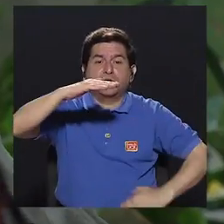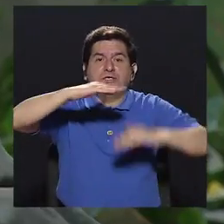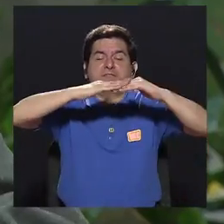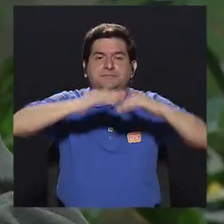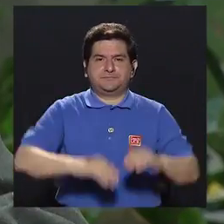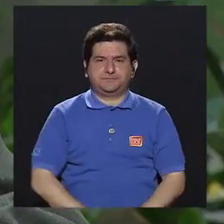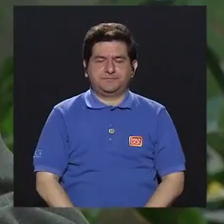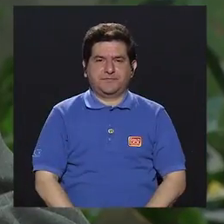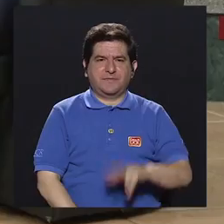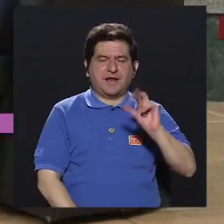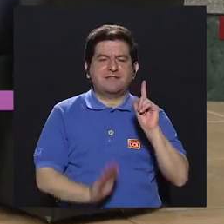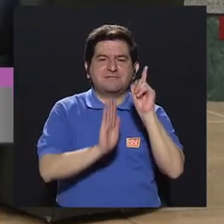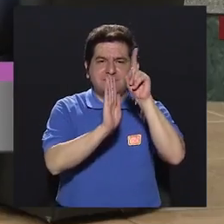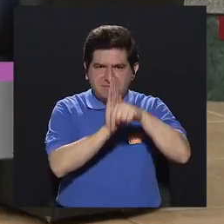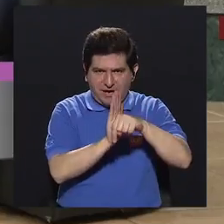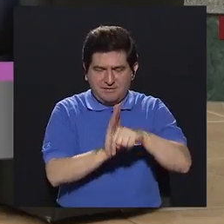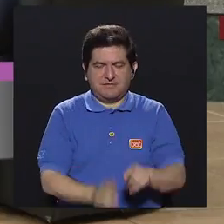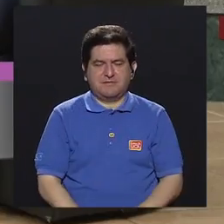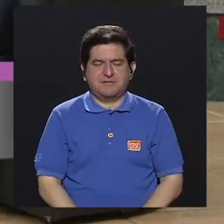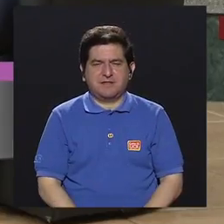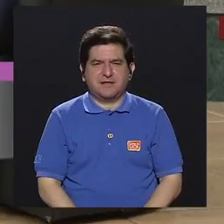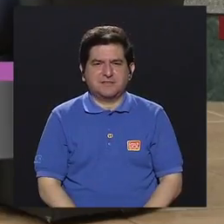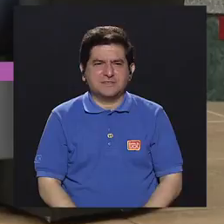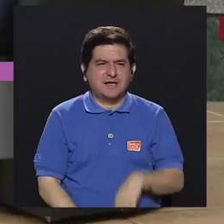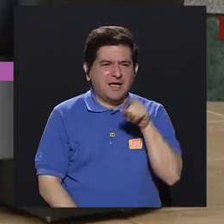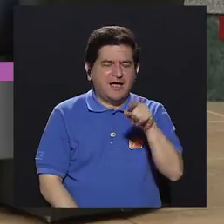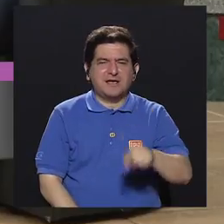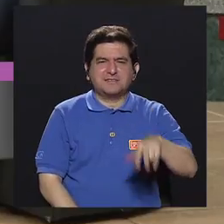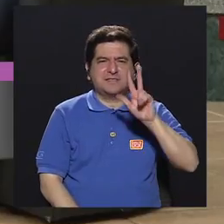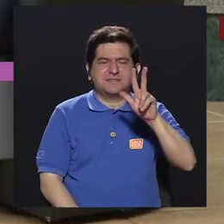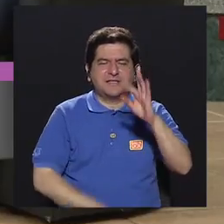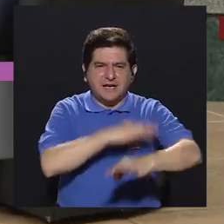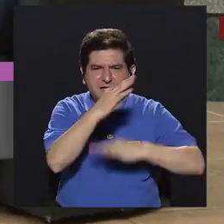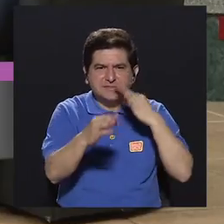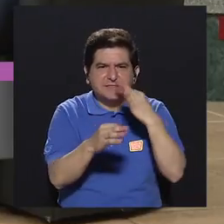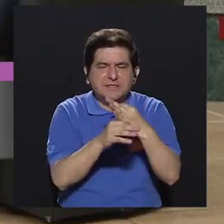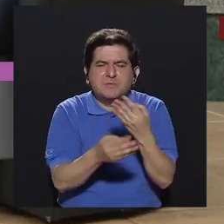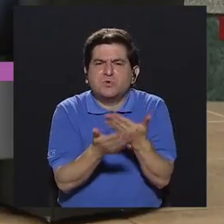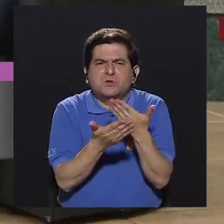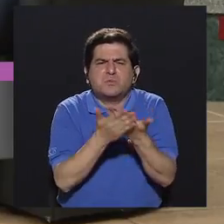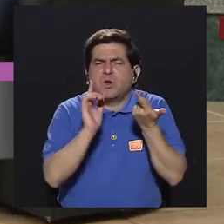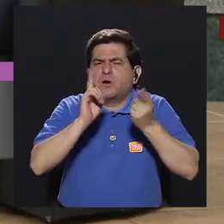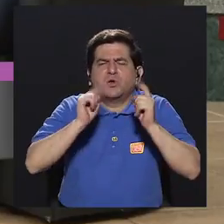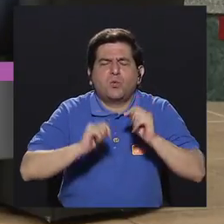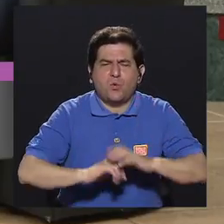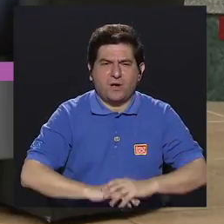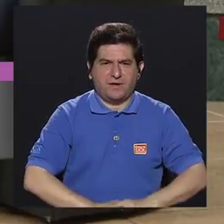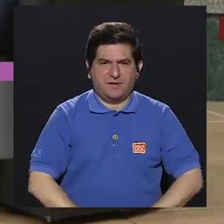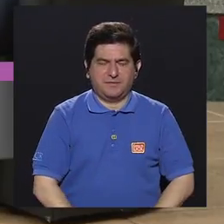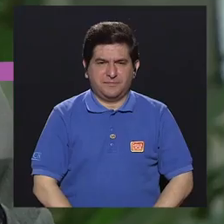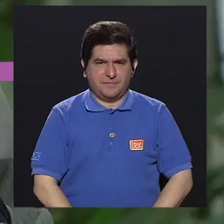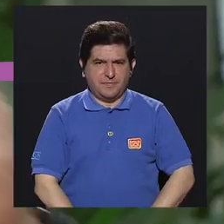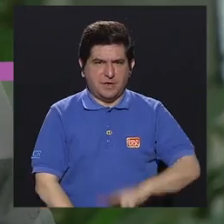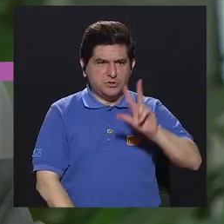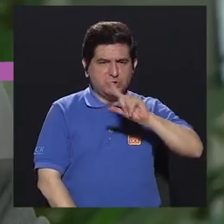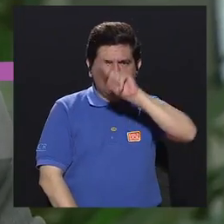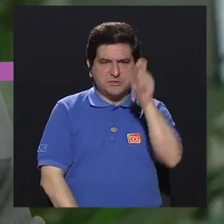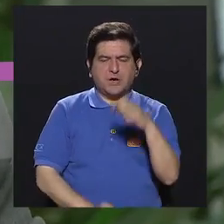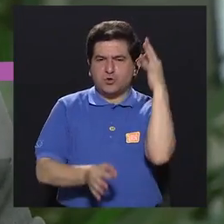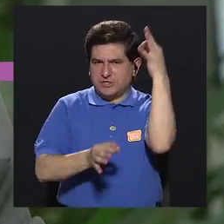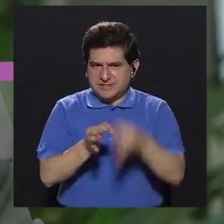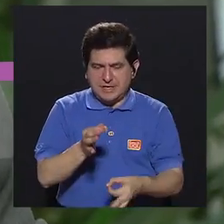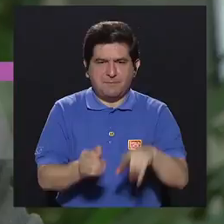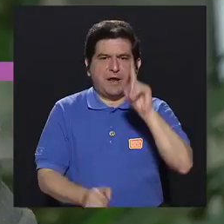máximo. Sí, nos quedan 30 segunditos, pero sí, ¿cuál es esa triada? Tal vez para que nos Lo podemos compartir con los televidentes. Son tres preguntas